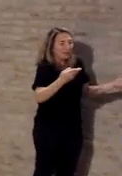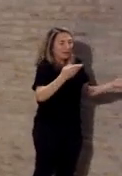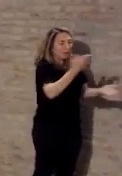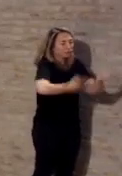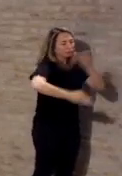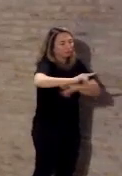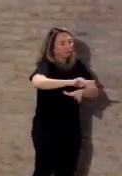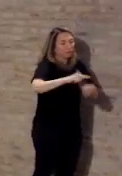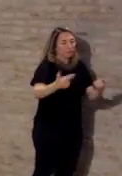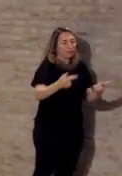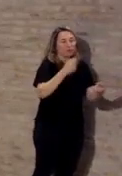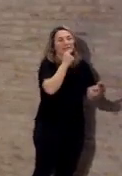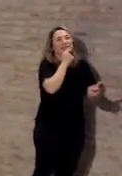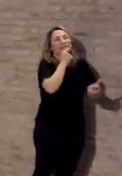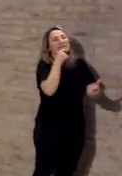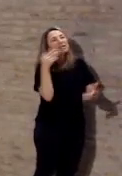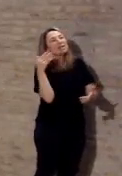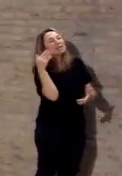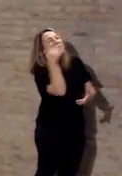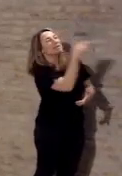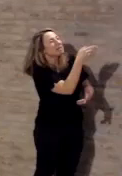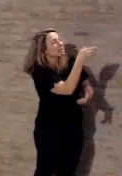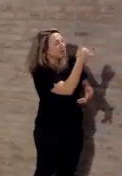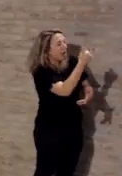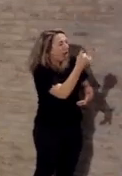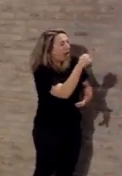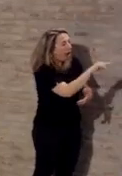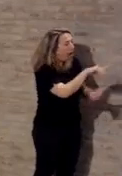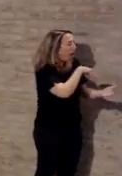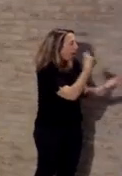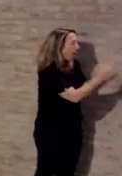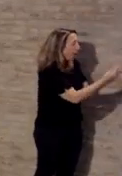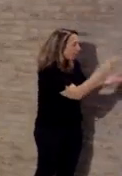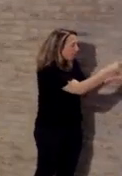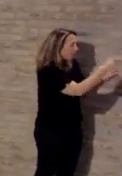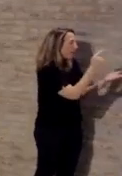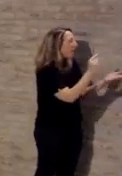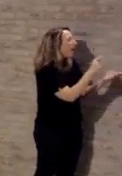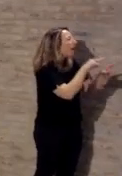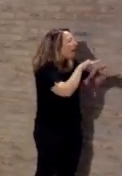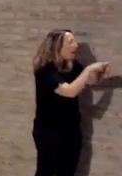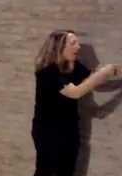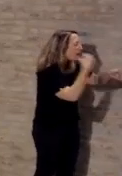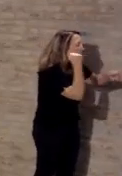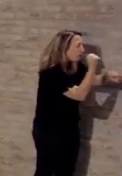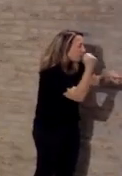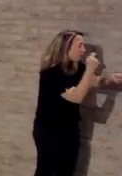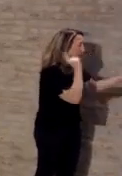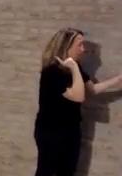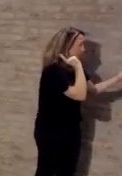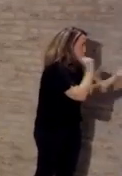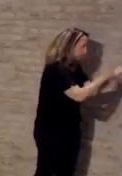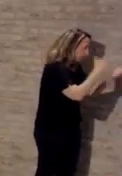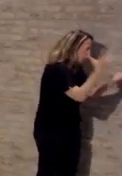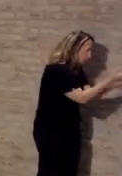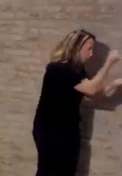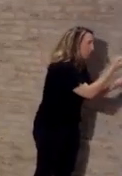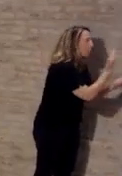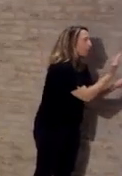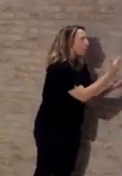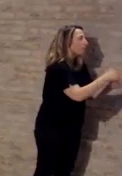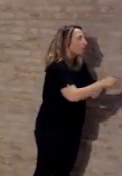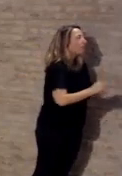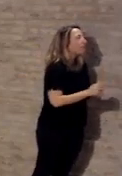discas y cuando llegan discas son muy poco y generalmente no llegan a puestos de decisión aunque